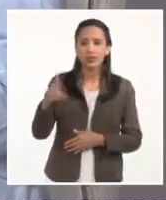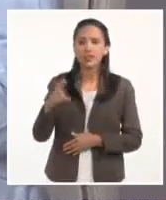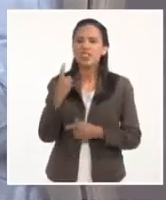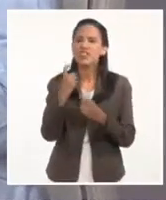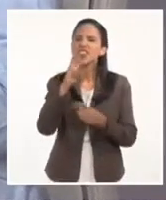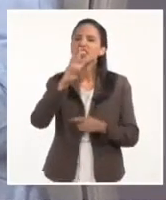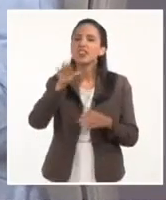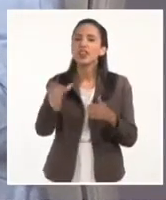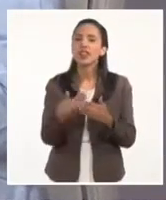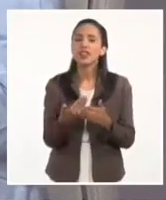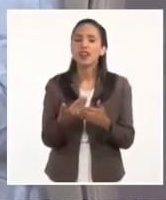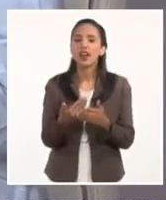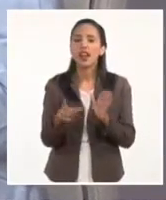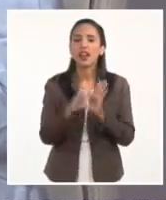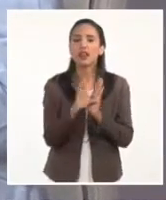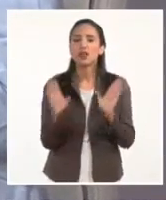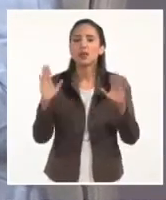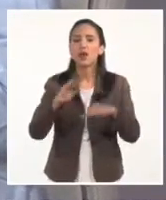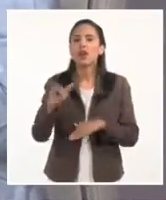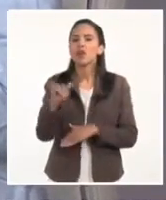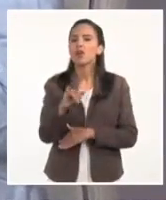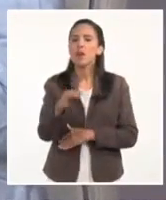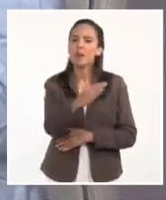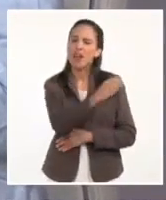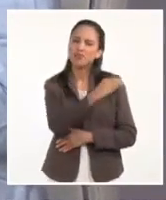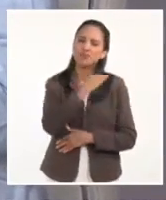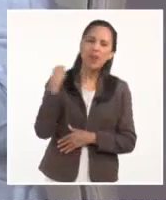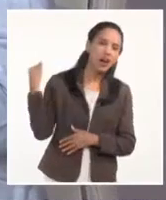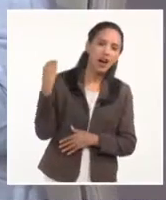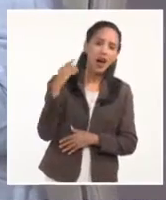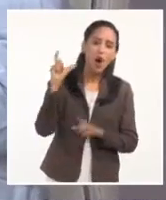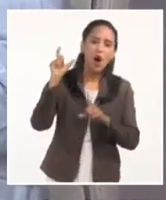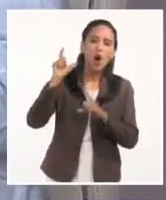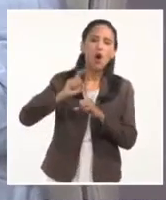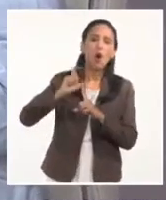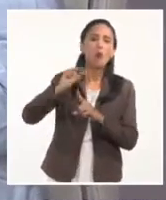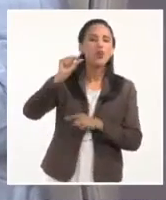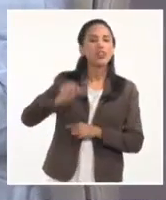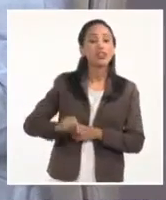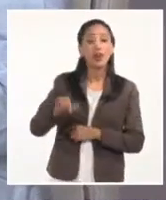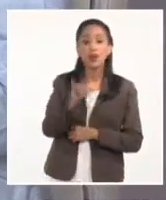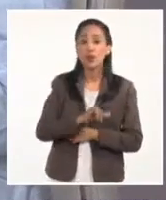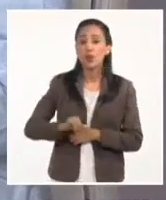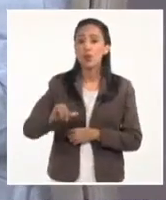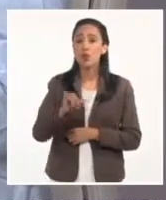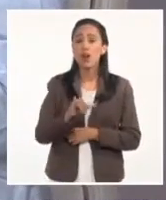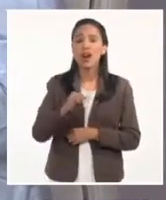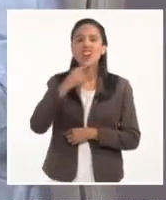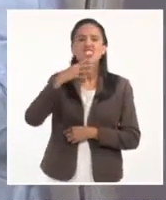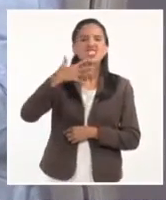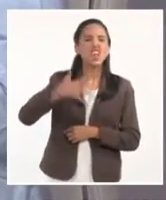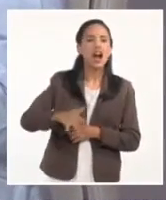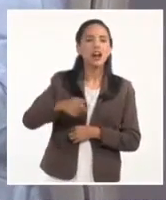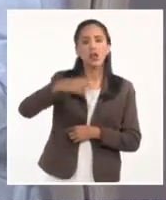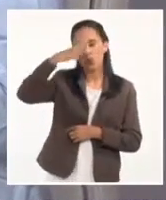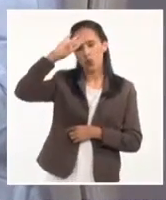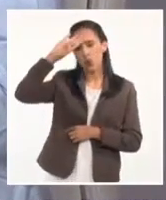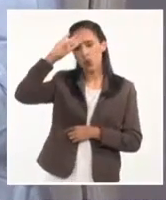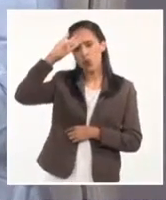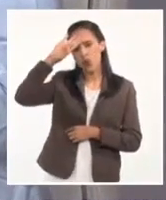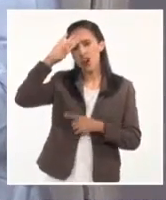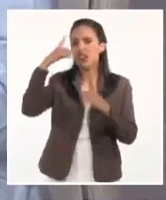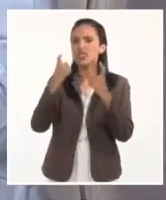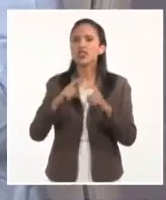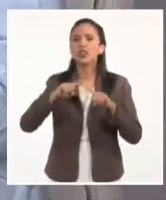sin ley para contactado esas de comunistas y tiene que haber un baño de sangre en cuba asimismo no en cuba tiene que ser inevitable